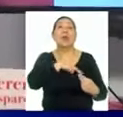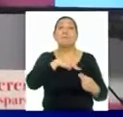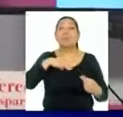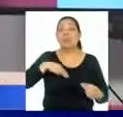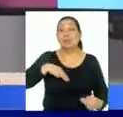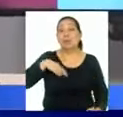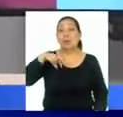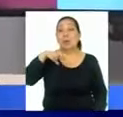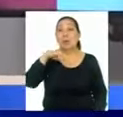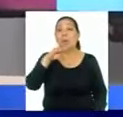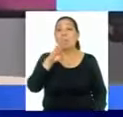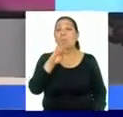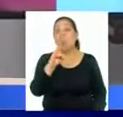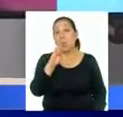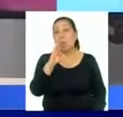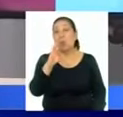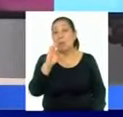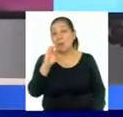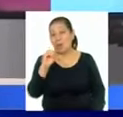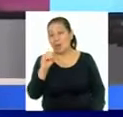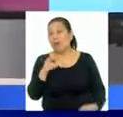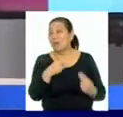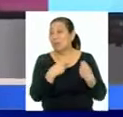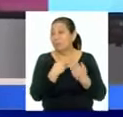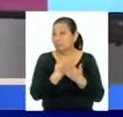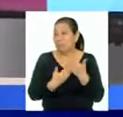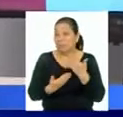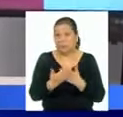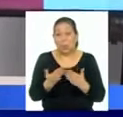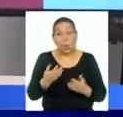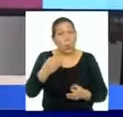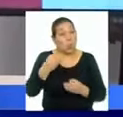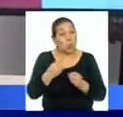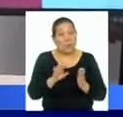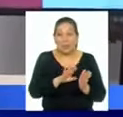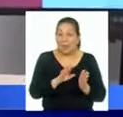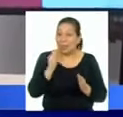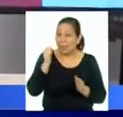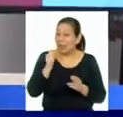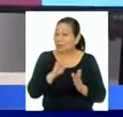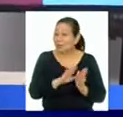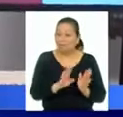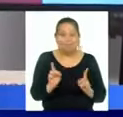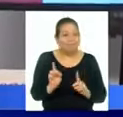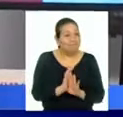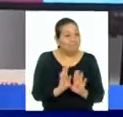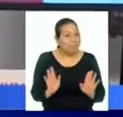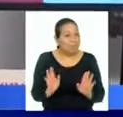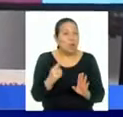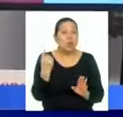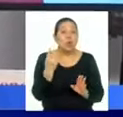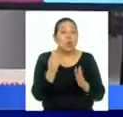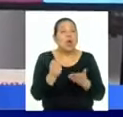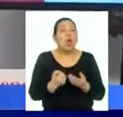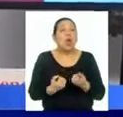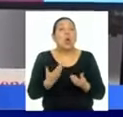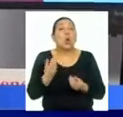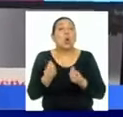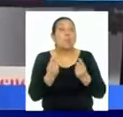las responsabilidades. Lo que estaba en manos del Ministerio de Justicia y Derechos Humanos era más bien la